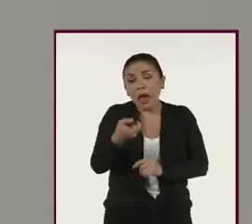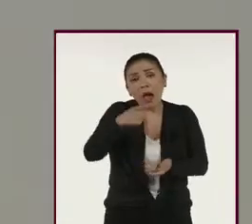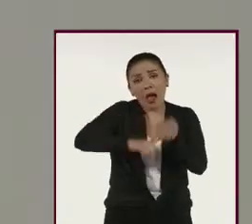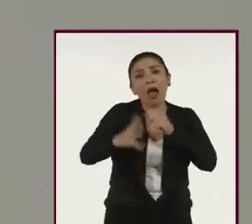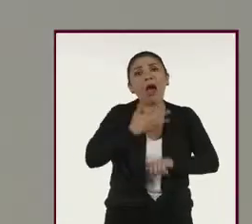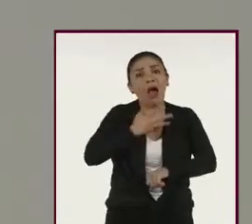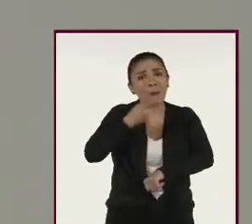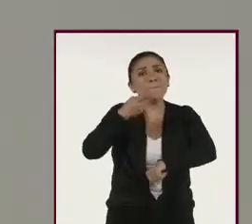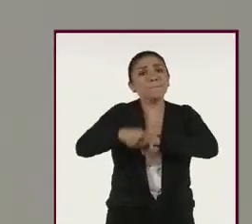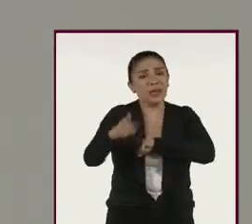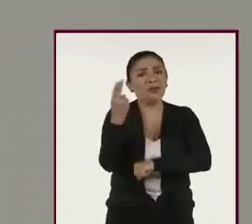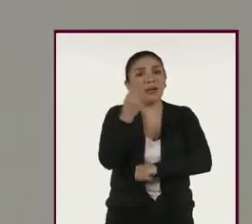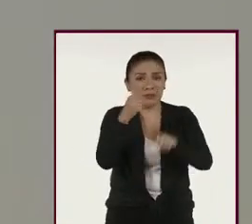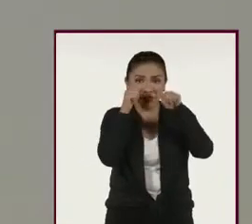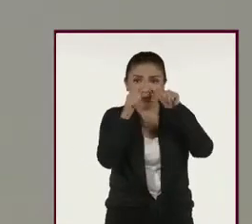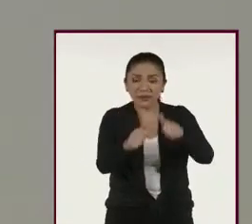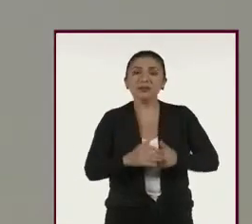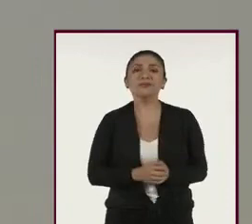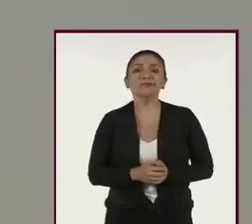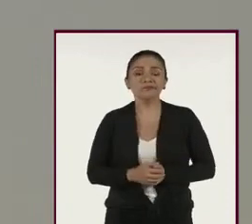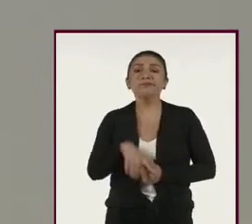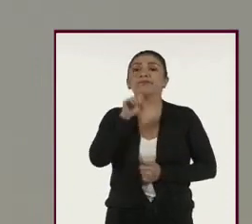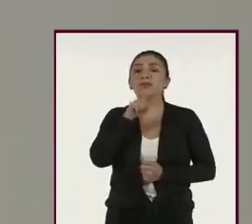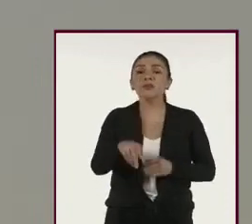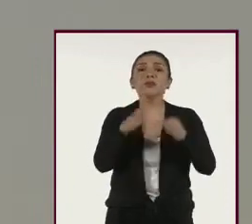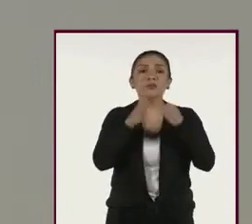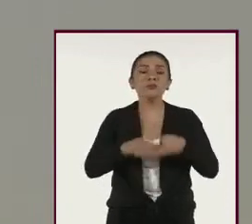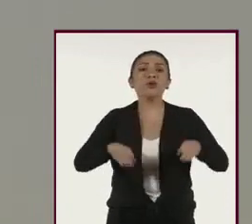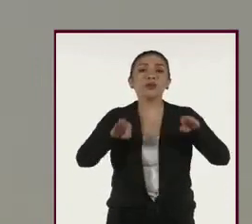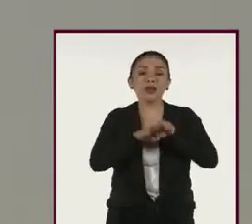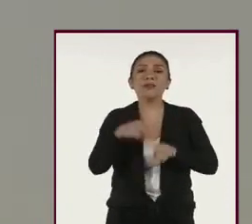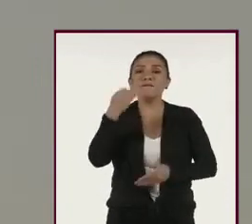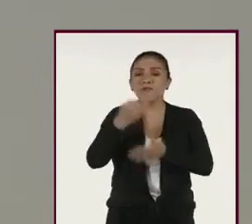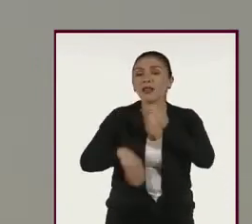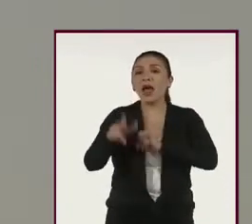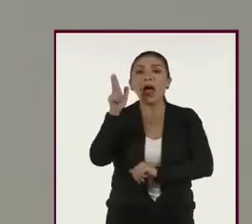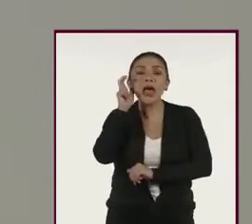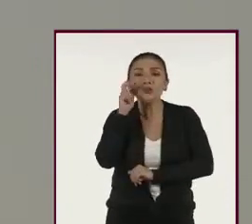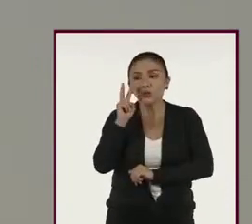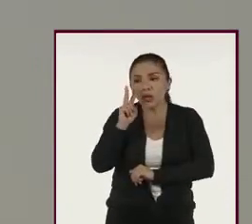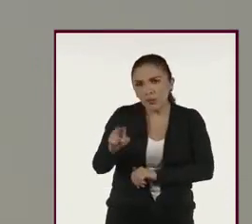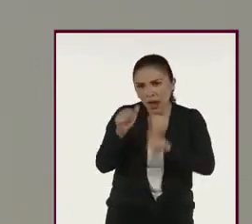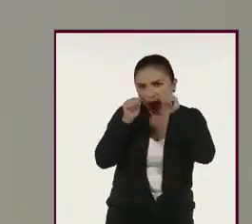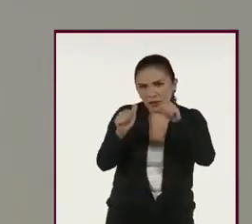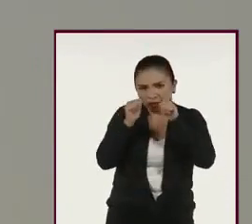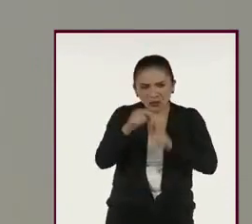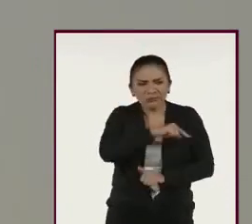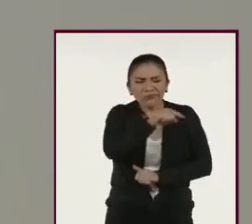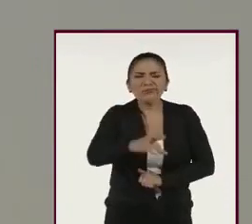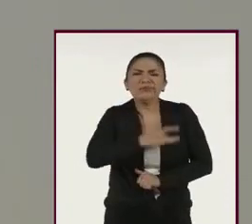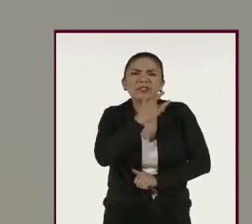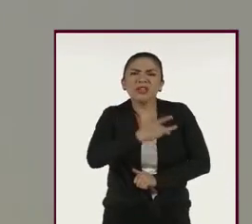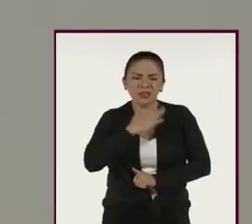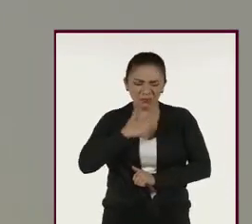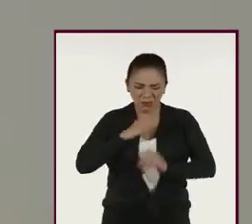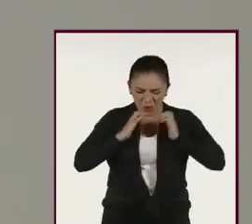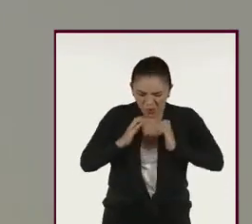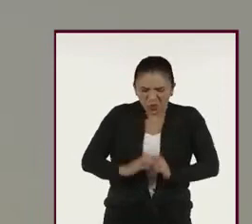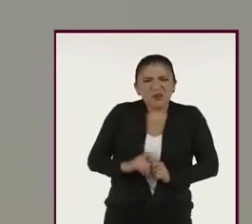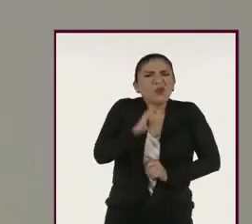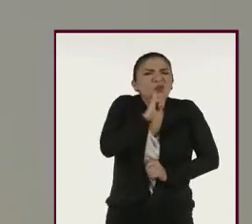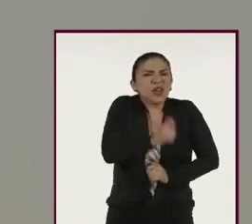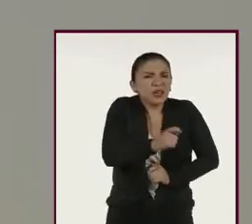riesgo que requiere nuestra atención. También es muy importante escuchar cómo es que se sienten en relación a su cuerpo, cómo es que